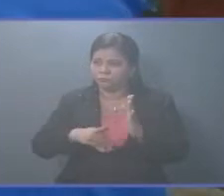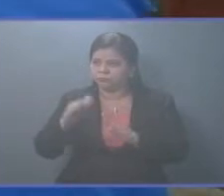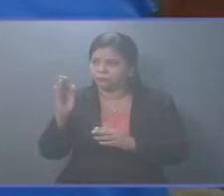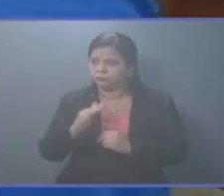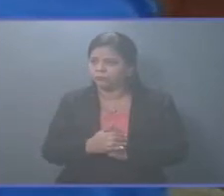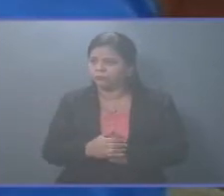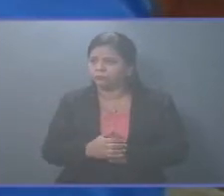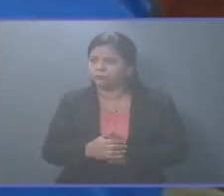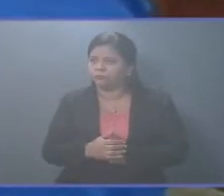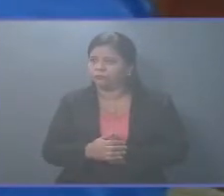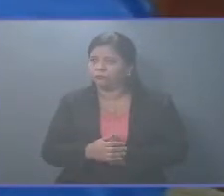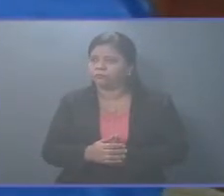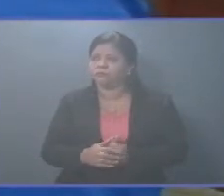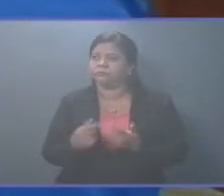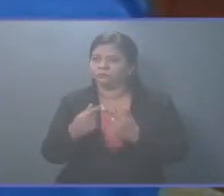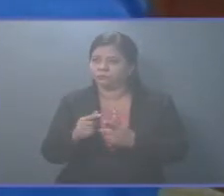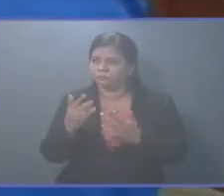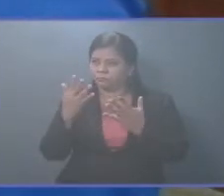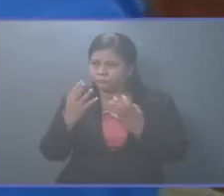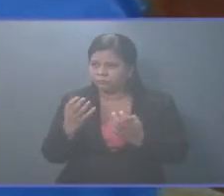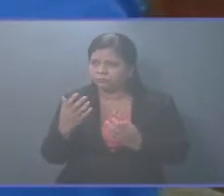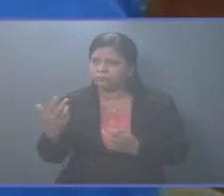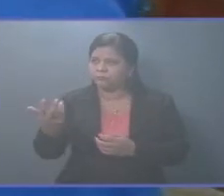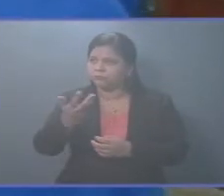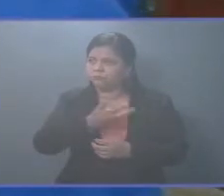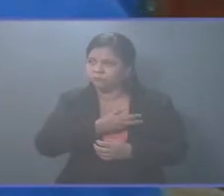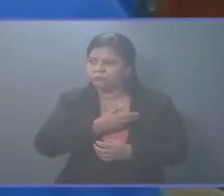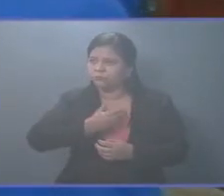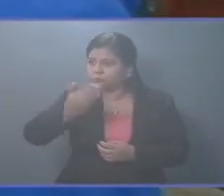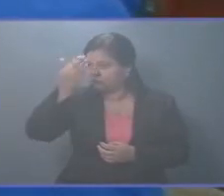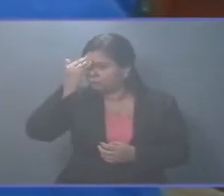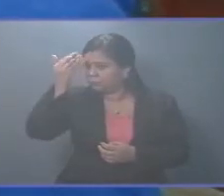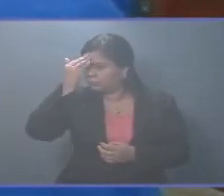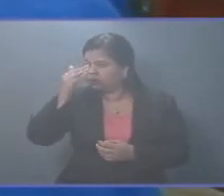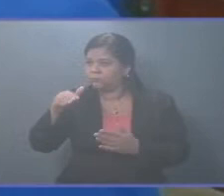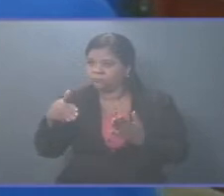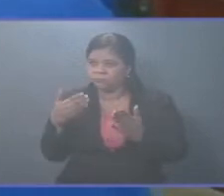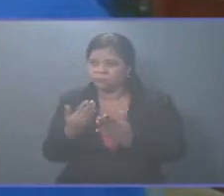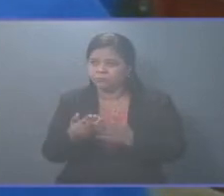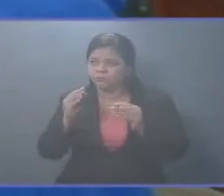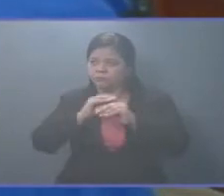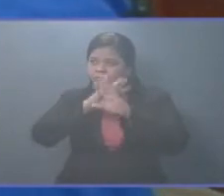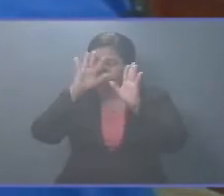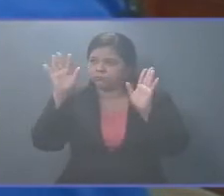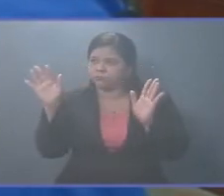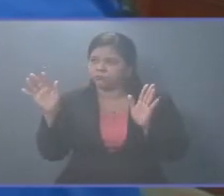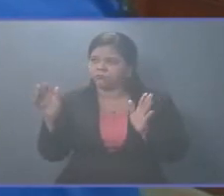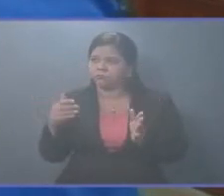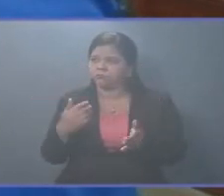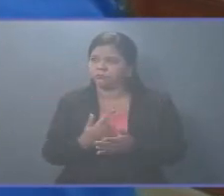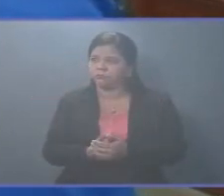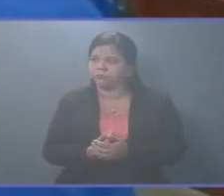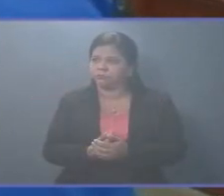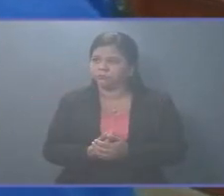se va a vacunar, ¿vea?, y tomando una evidencia,